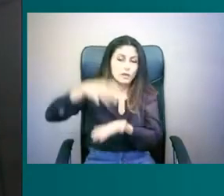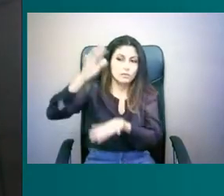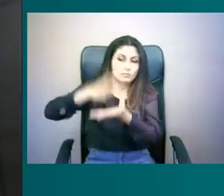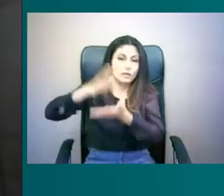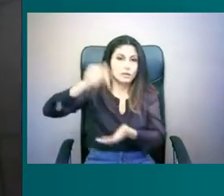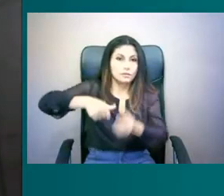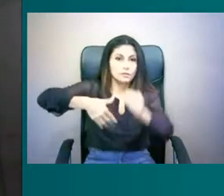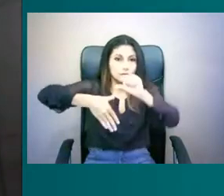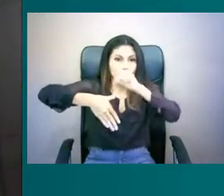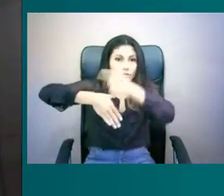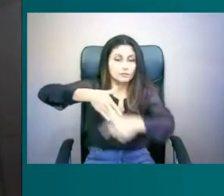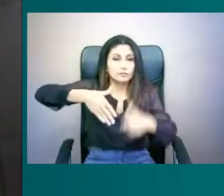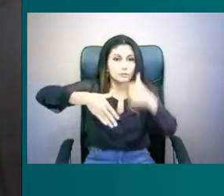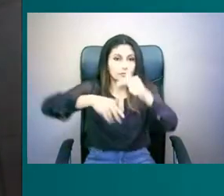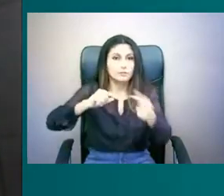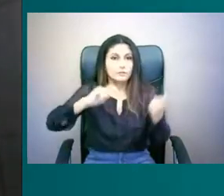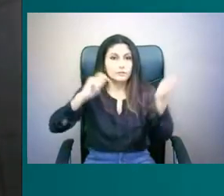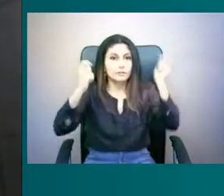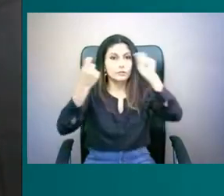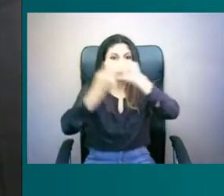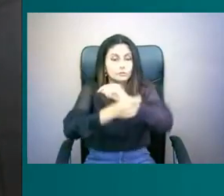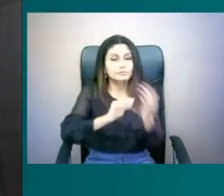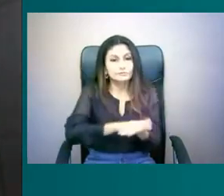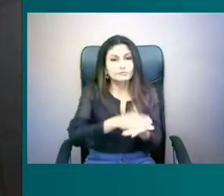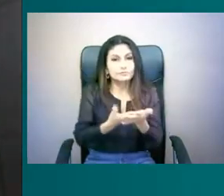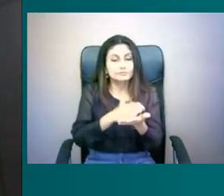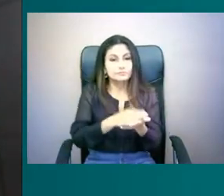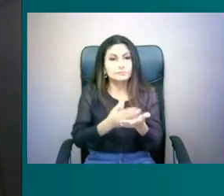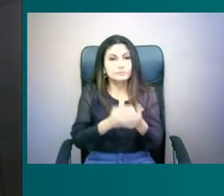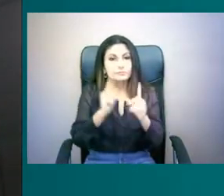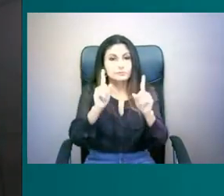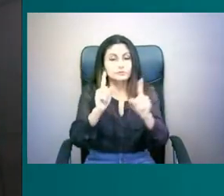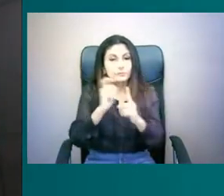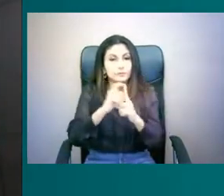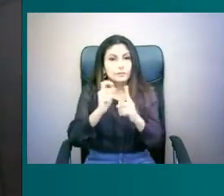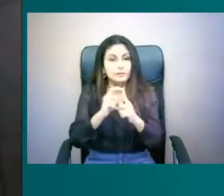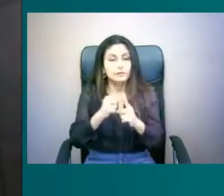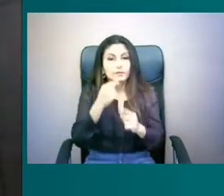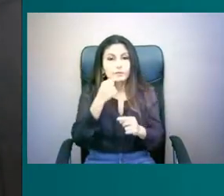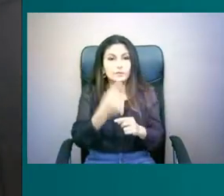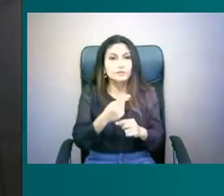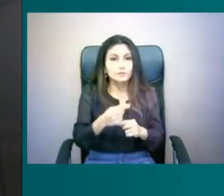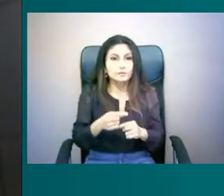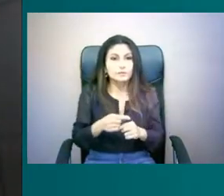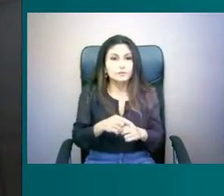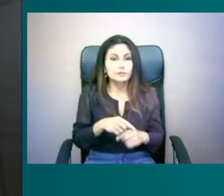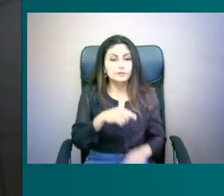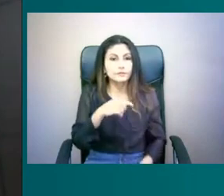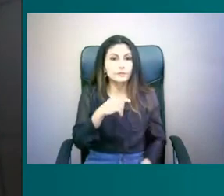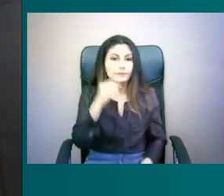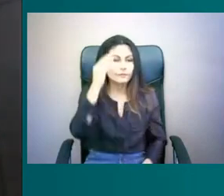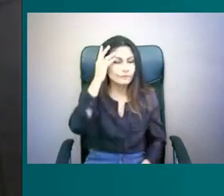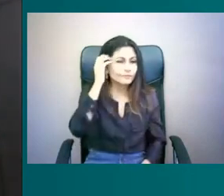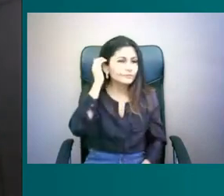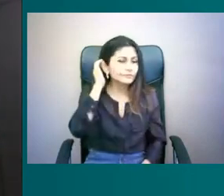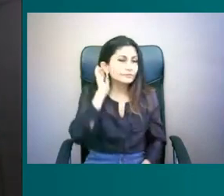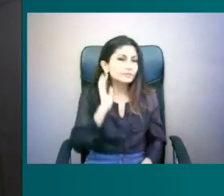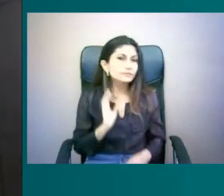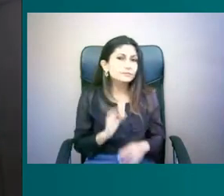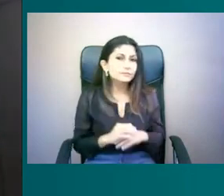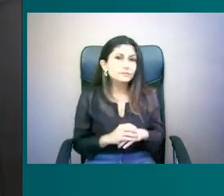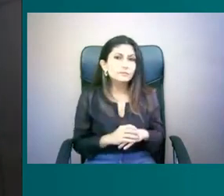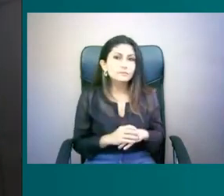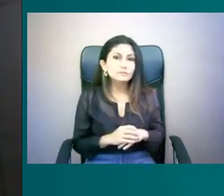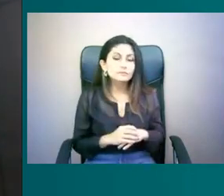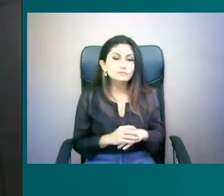latinoamericano les dimos una traducción bien importante, una traducción bien particular, y es lo que llamamos como la infoxicación. De pronto muchos de ustedes ya la han